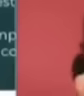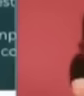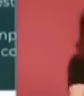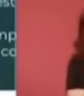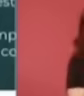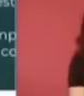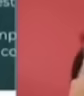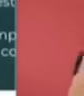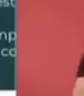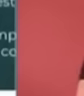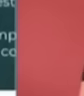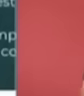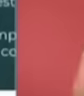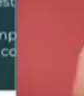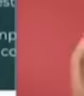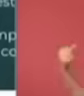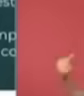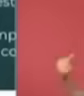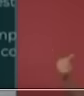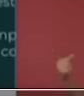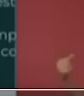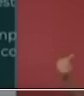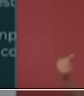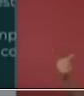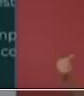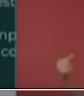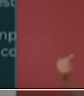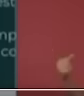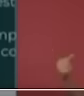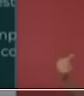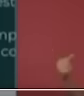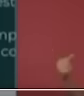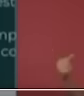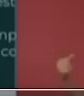contempla ninguna expropiación de recursos. La siguiente...